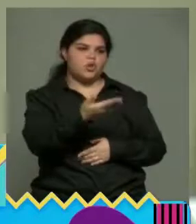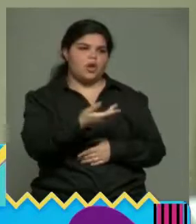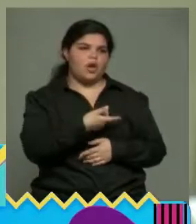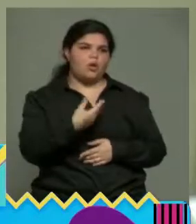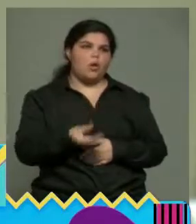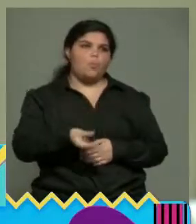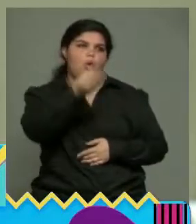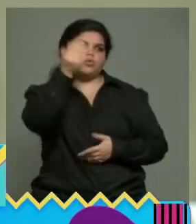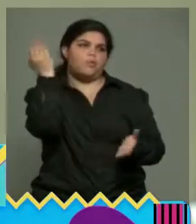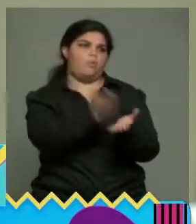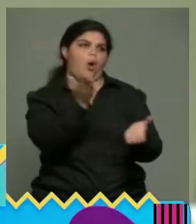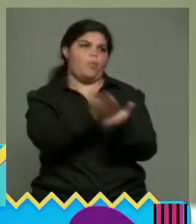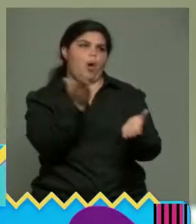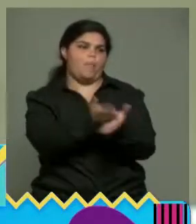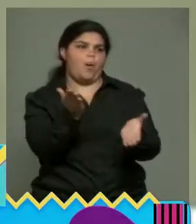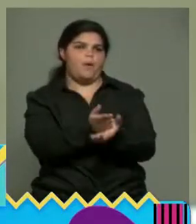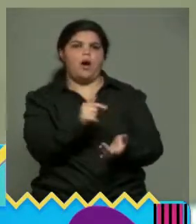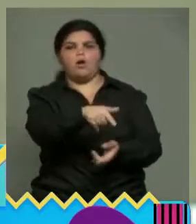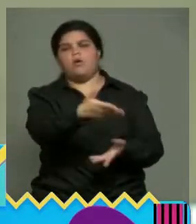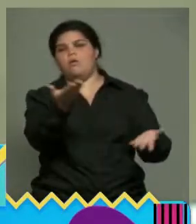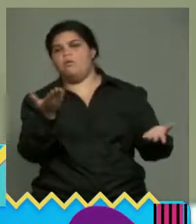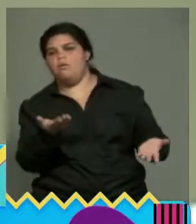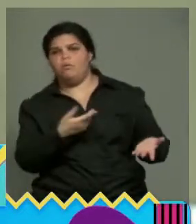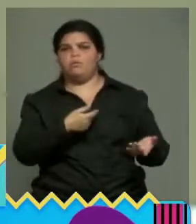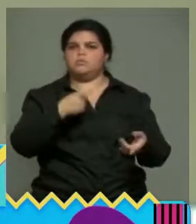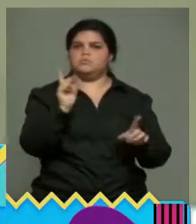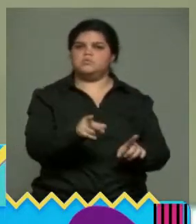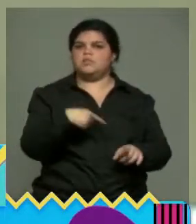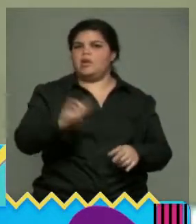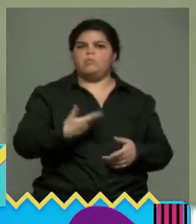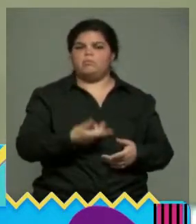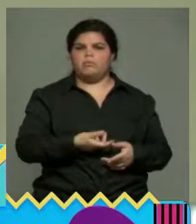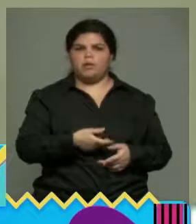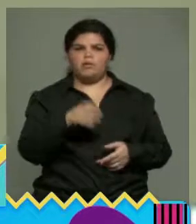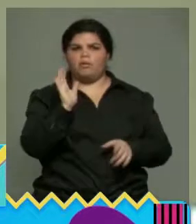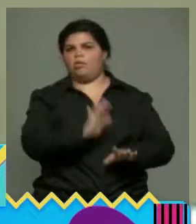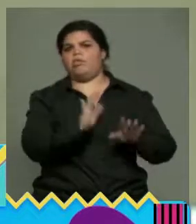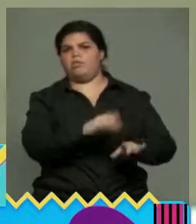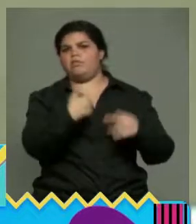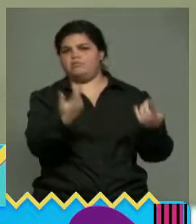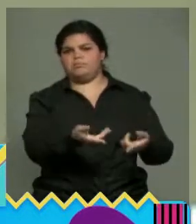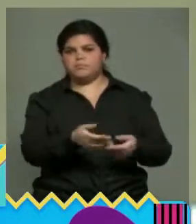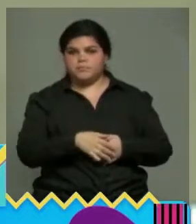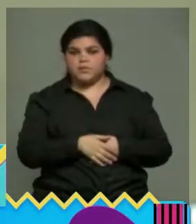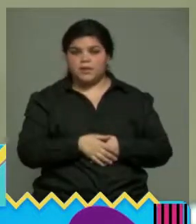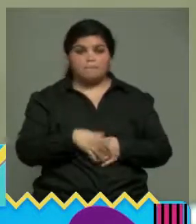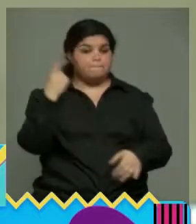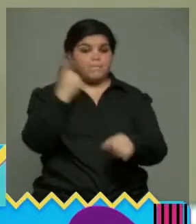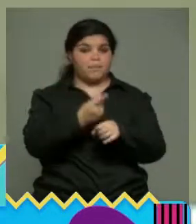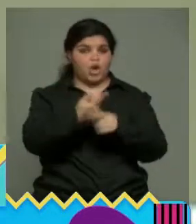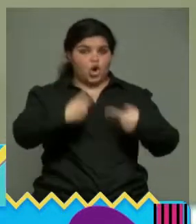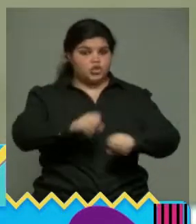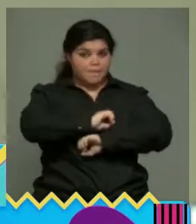Que hacen multa, ¿por qué? Porque cuando nosotros hacemos algo mal, lo primero que hacemos es no reconocerlo. Y lo que más nos cuesta